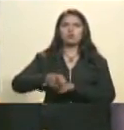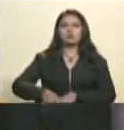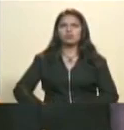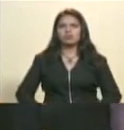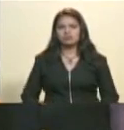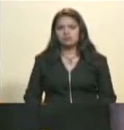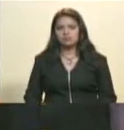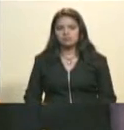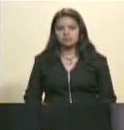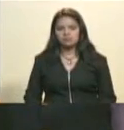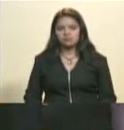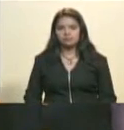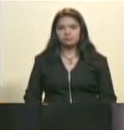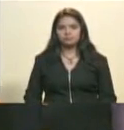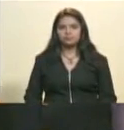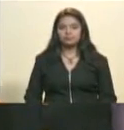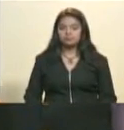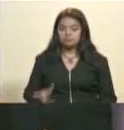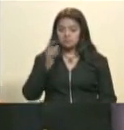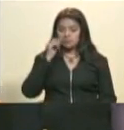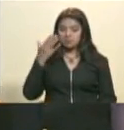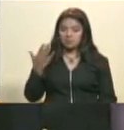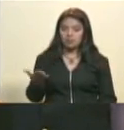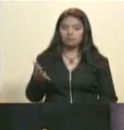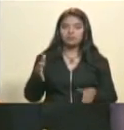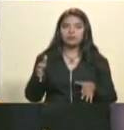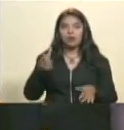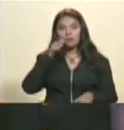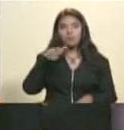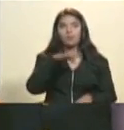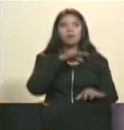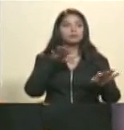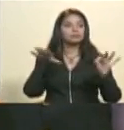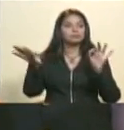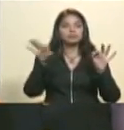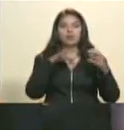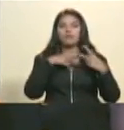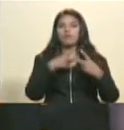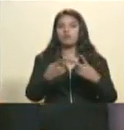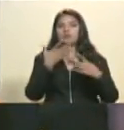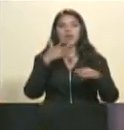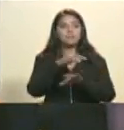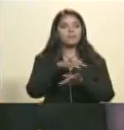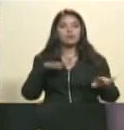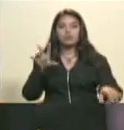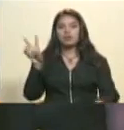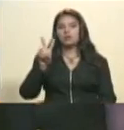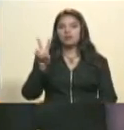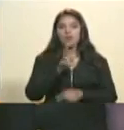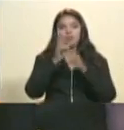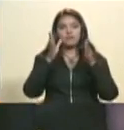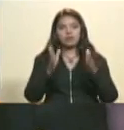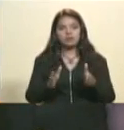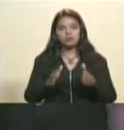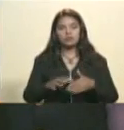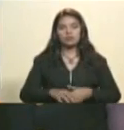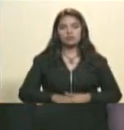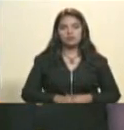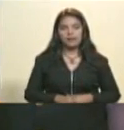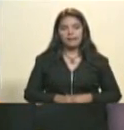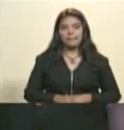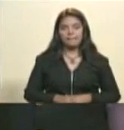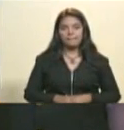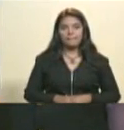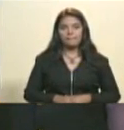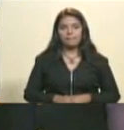un gobernante electo por voluntad de la gran mayoría de los venezolanos y venezolanas,